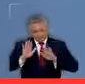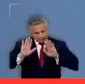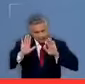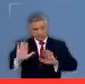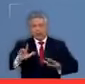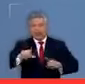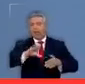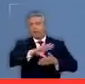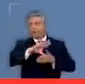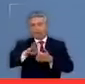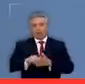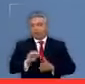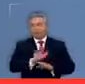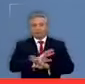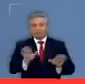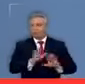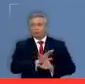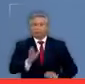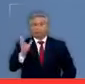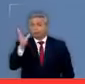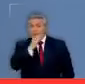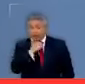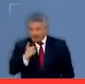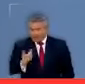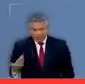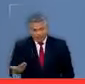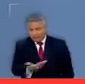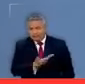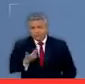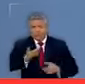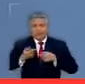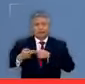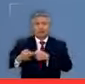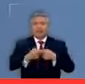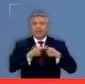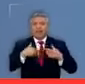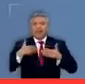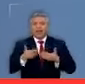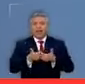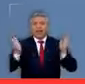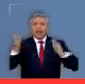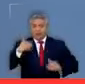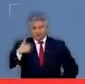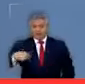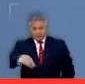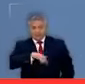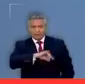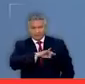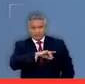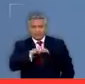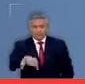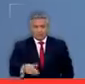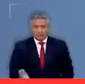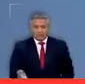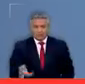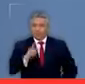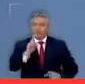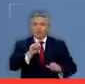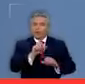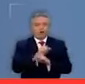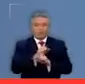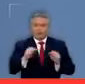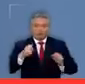la delincuencia que no tienen cabida en una sociedad democrática como es la nuestra. Porque no podemos